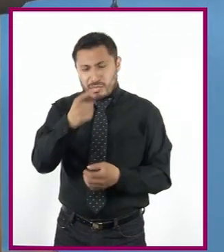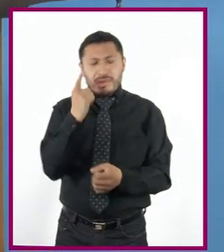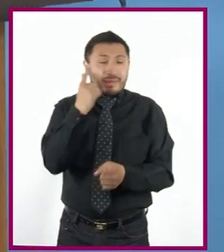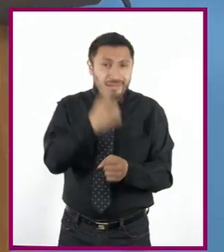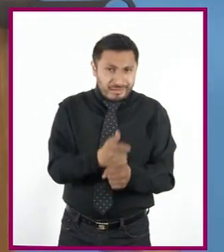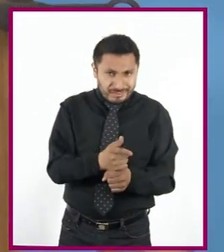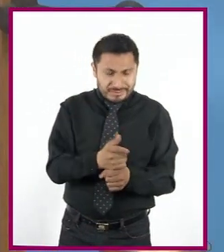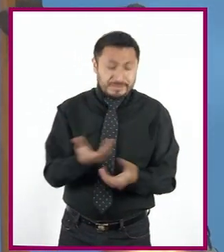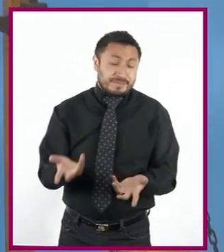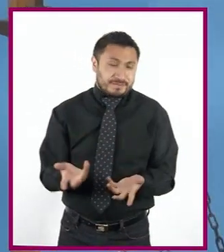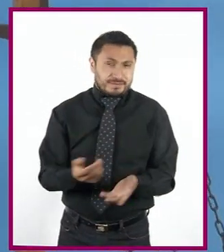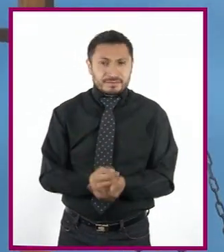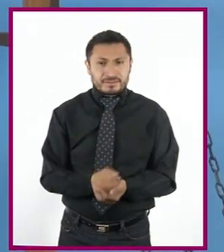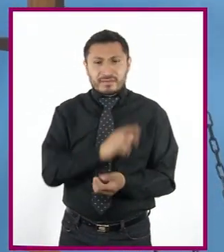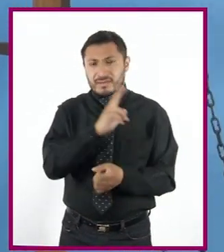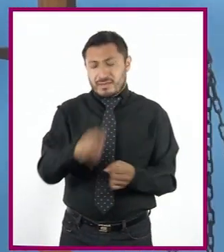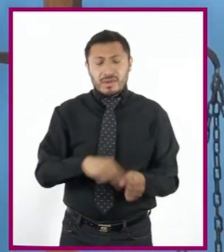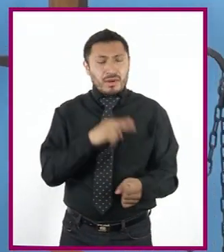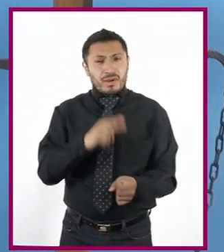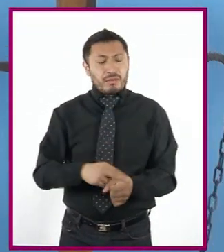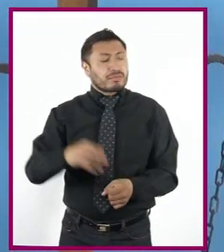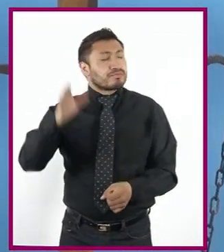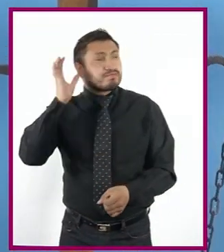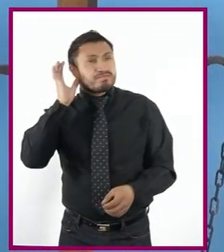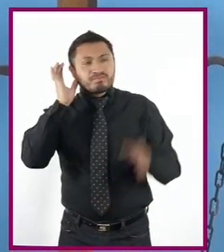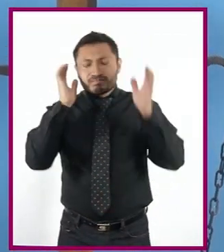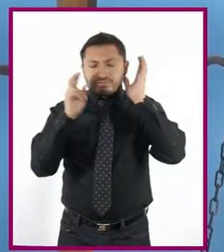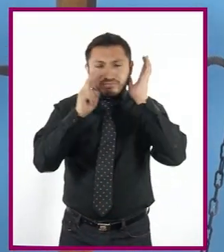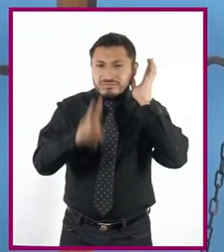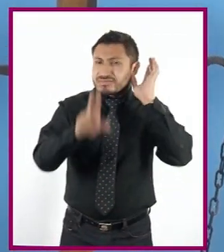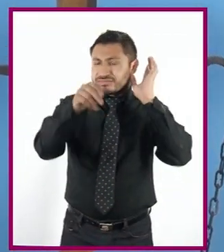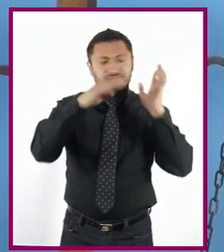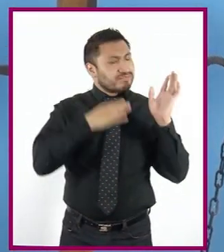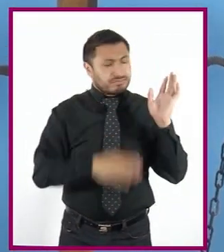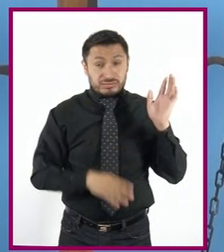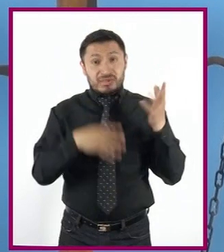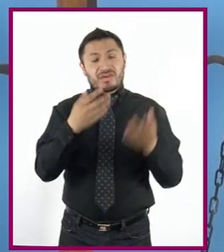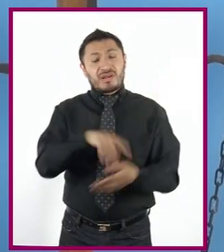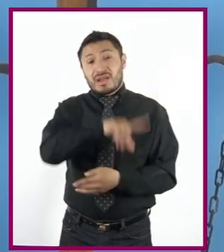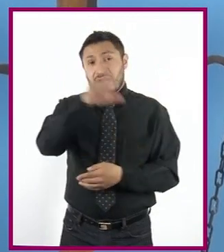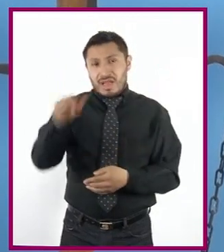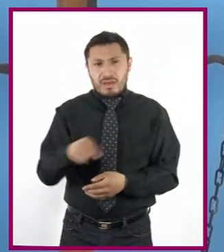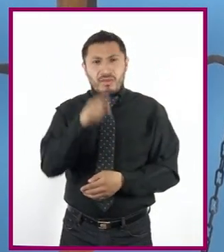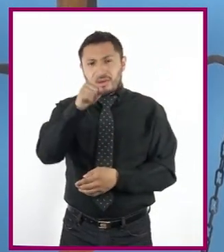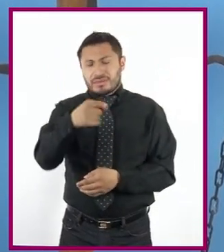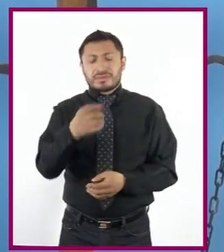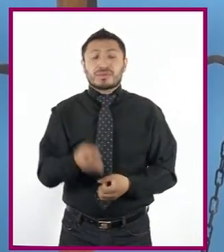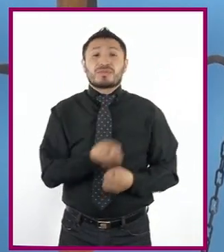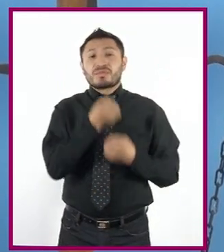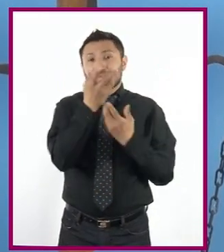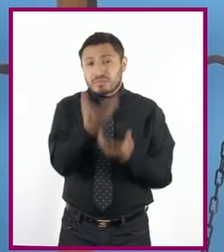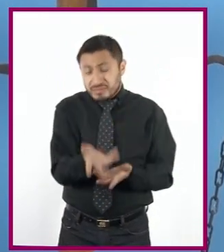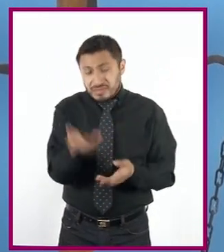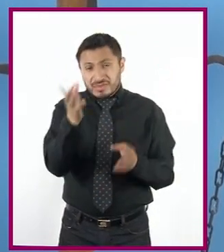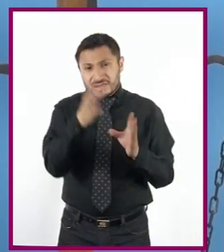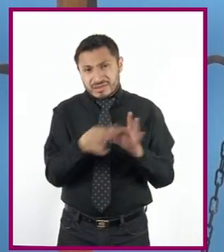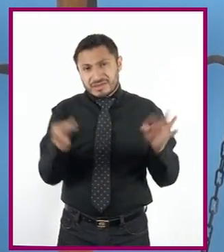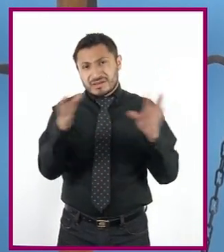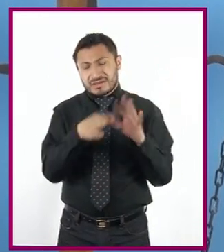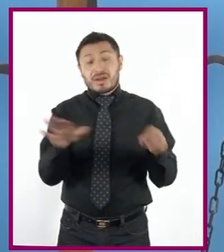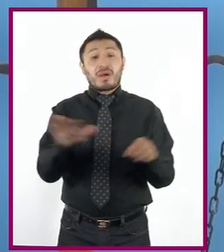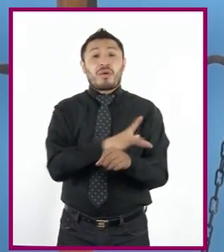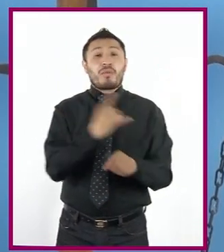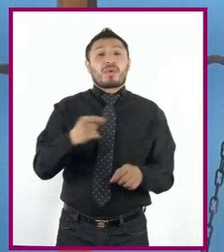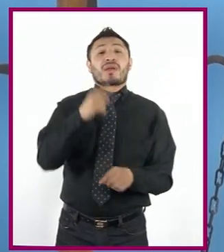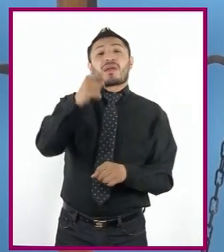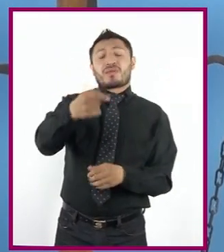escuchar, esto es injusto, y a continuación damos nuestros argumentos acerca de por